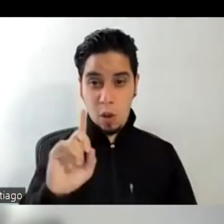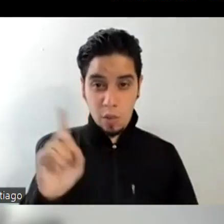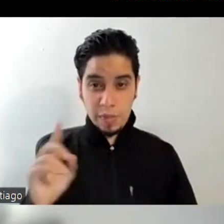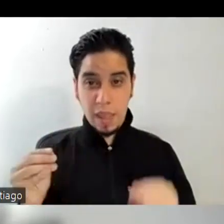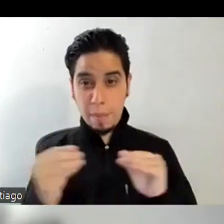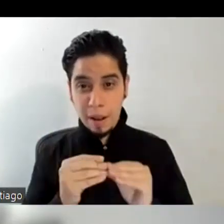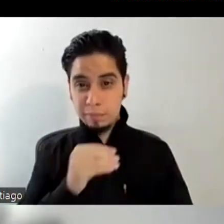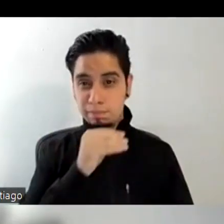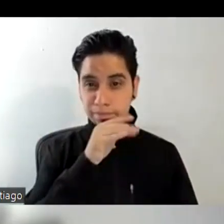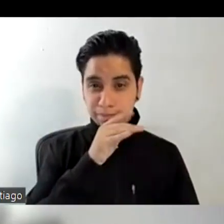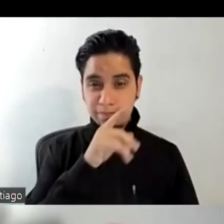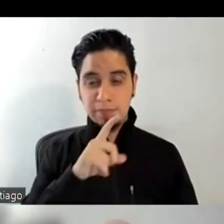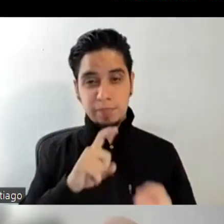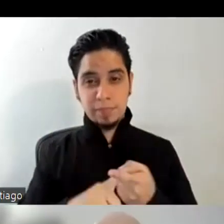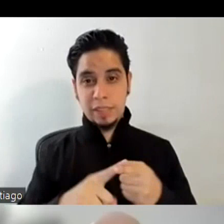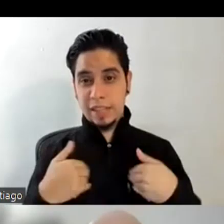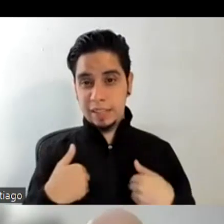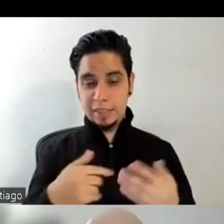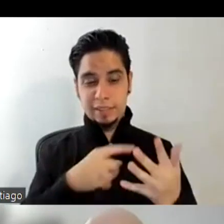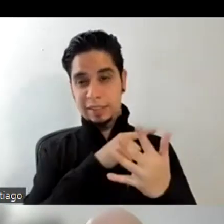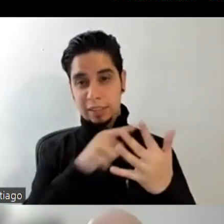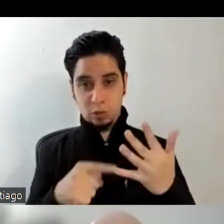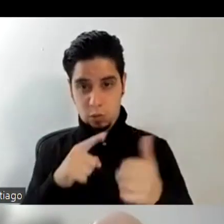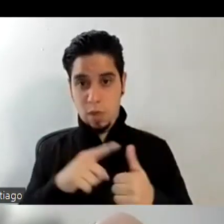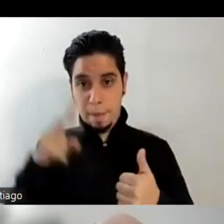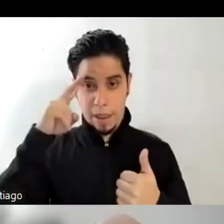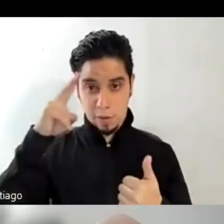5 opciones. ¿México?